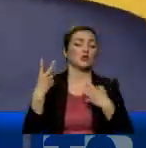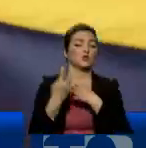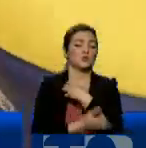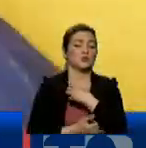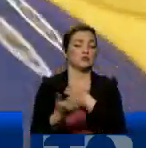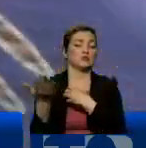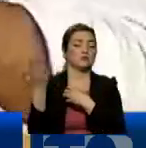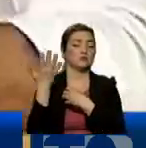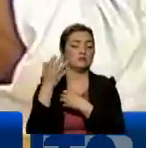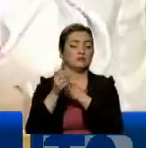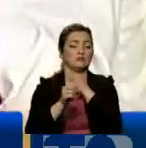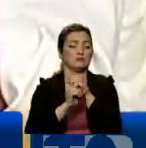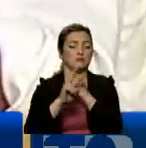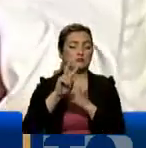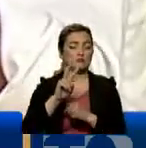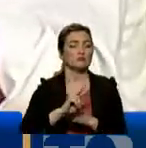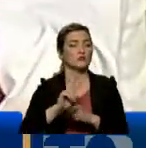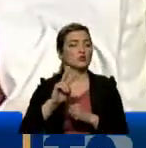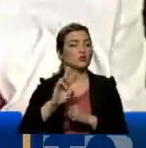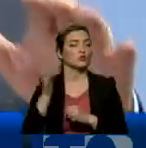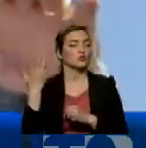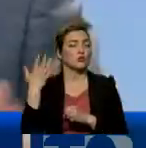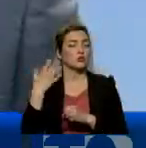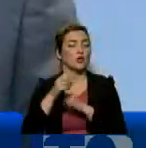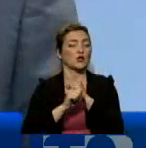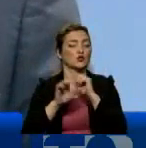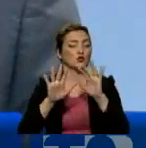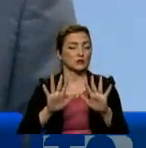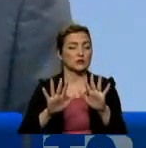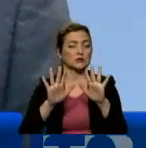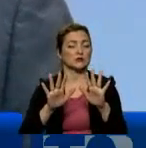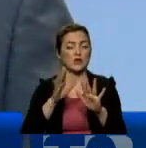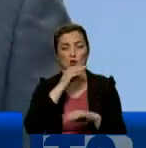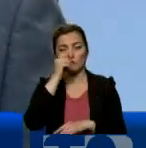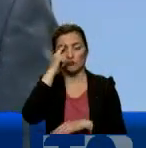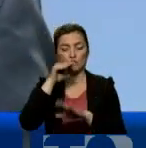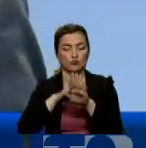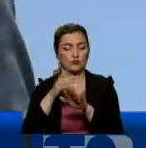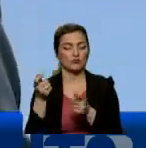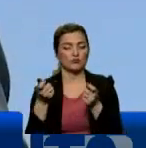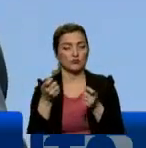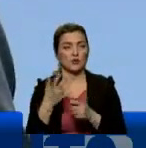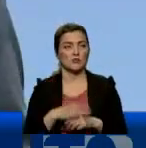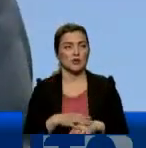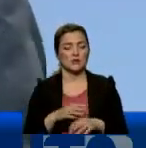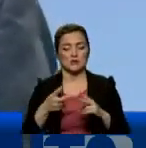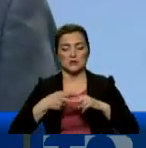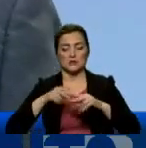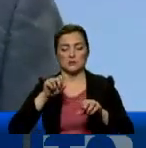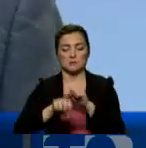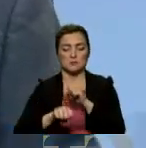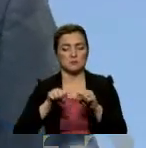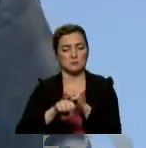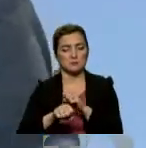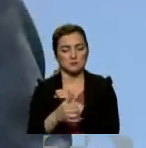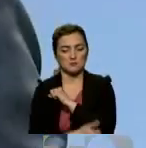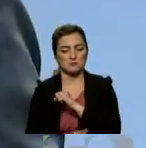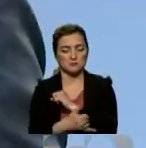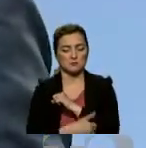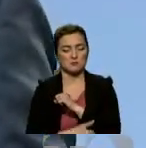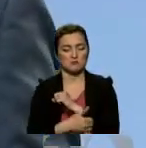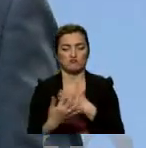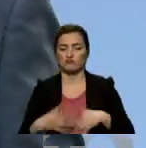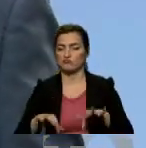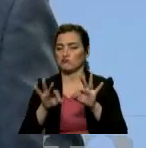naciones durante la década del correísmo. Hubo un grave deterioro de una relación con un país, una vez más, de